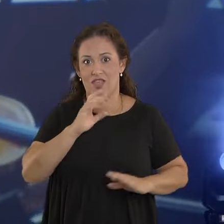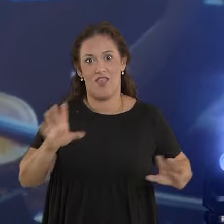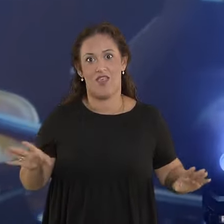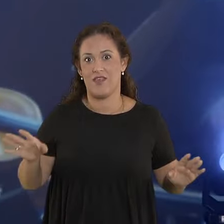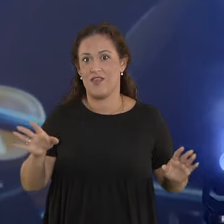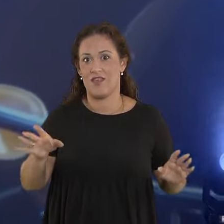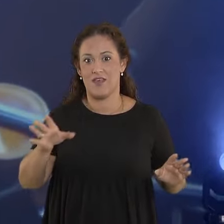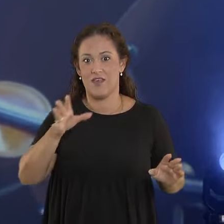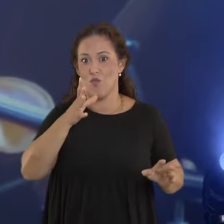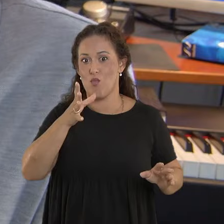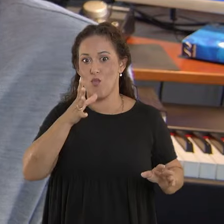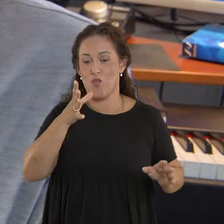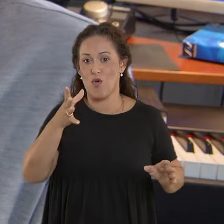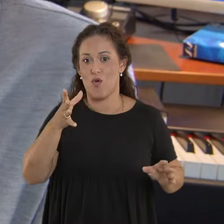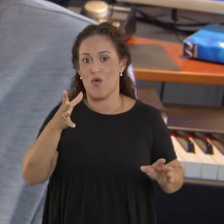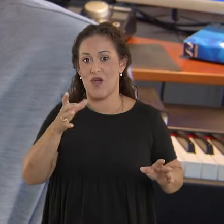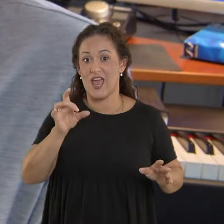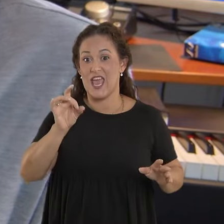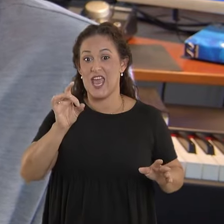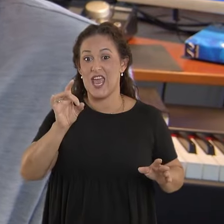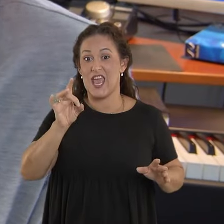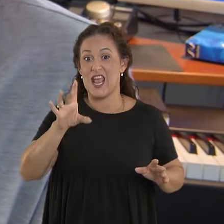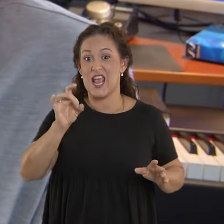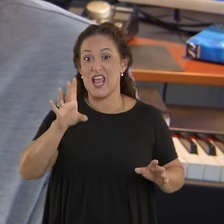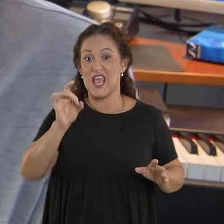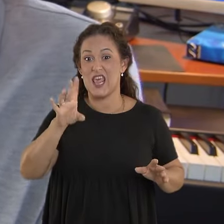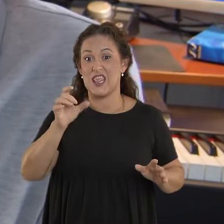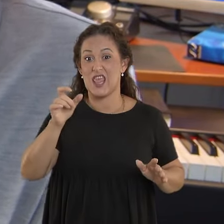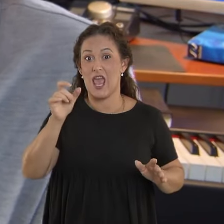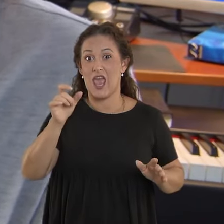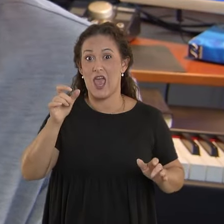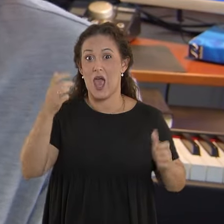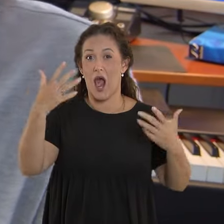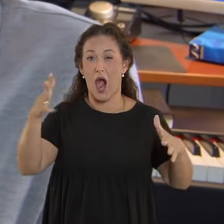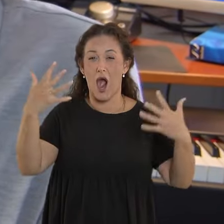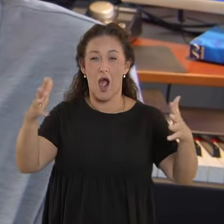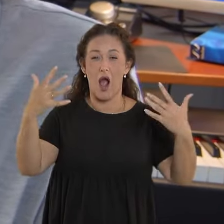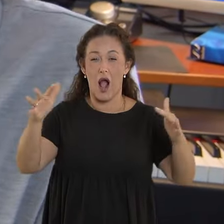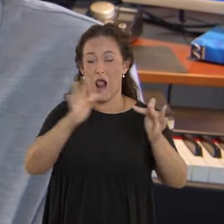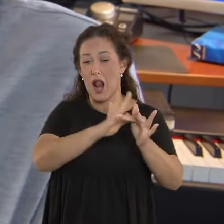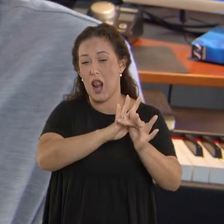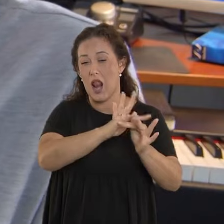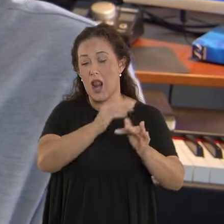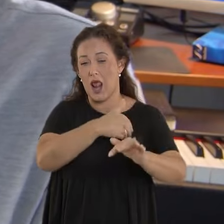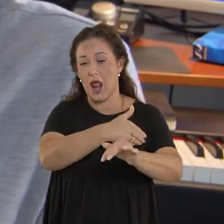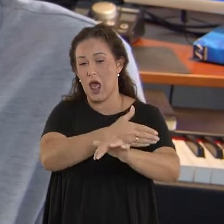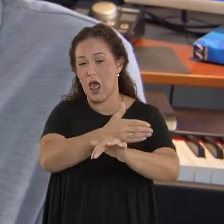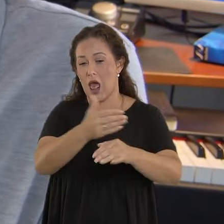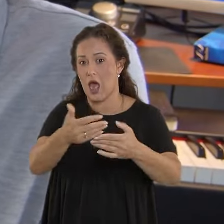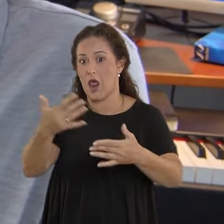algo así. Porque, bueno, 15 ovaciones en pie en un concierto. Es decir, esto no había sucedido